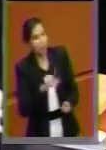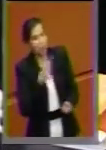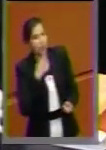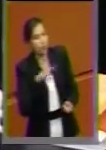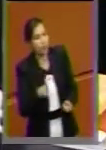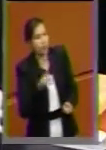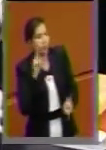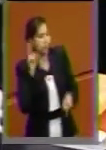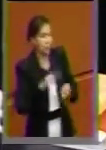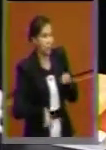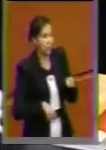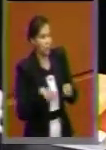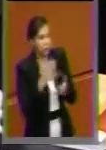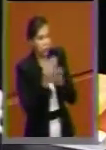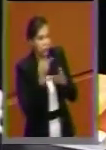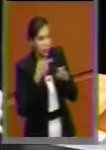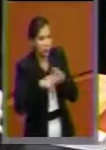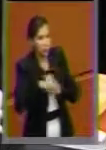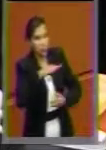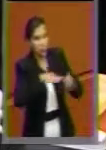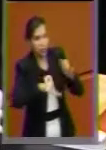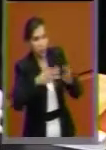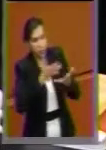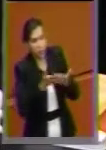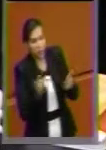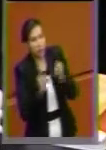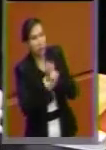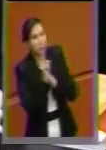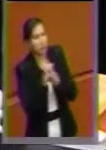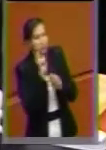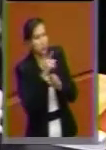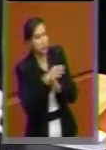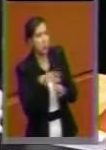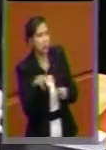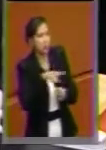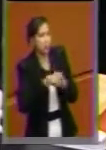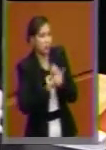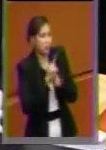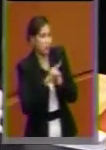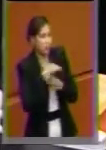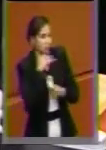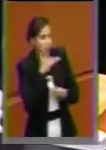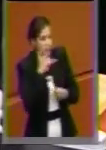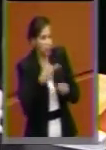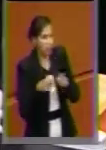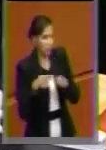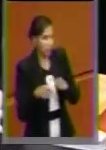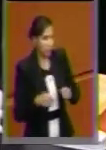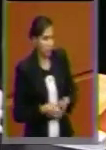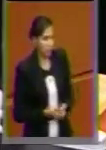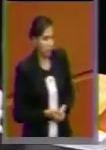denuncia y ahí empieza toda la cadena de problemas o no decir la cadena de errores